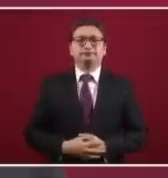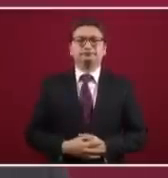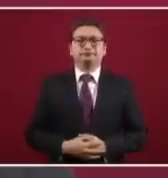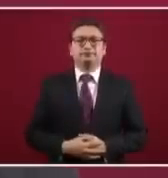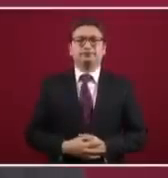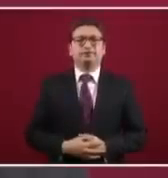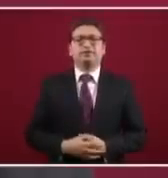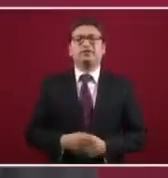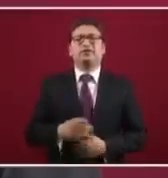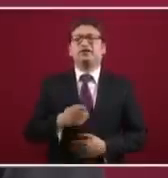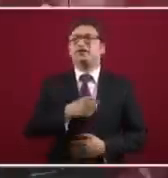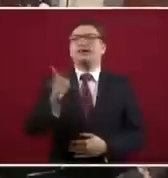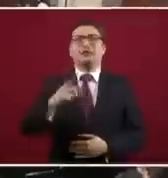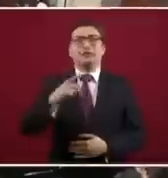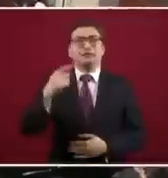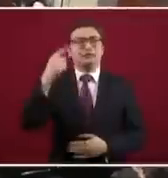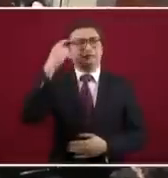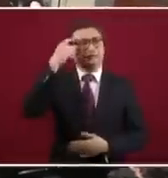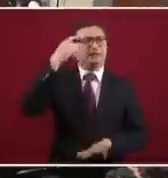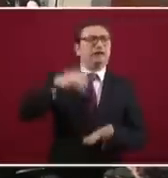Para que no se piense de que